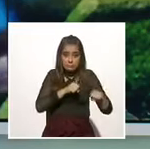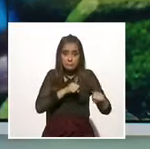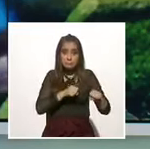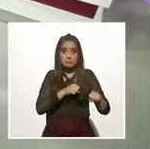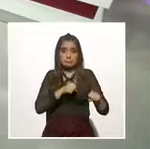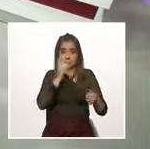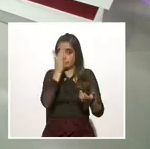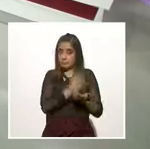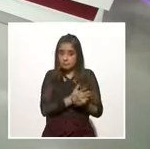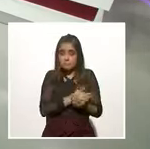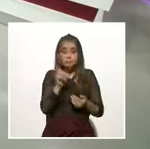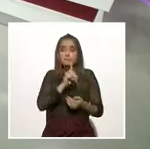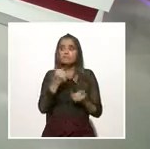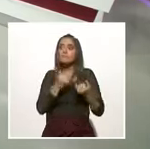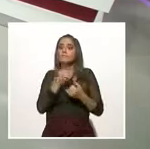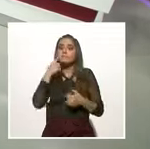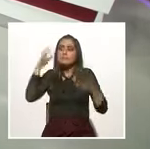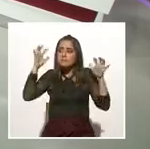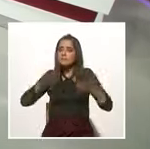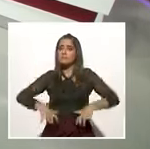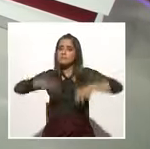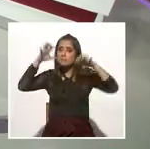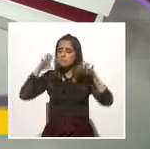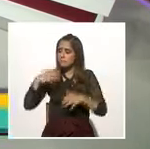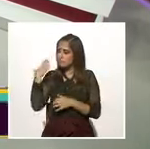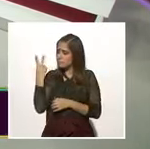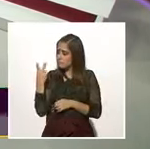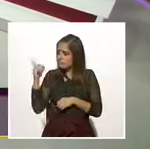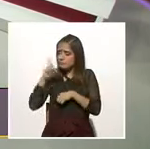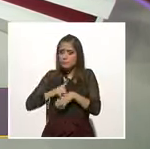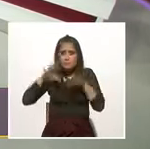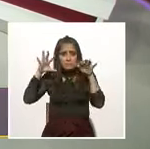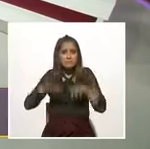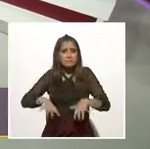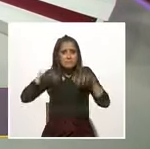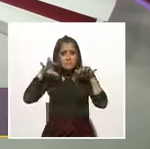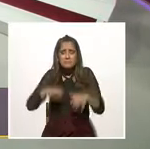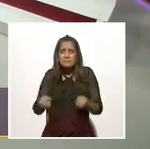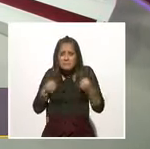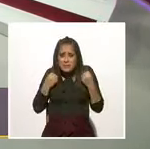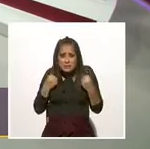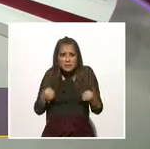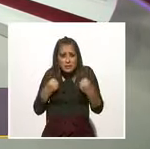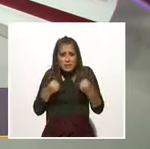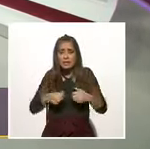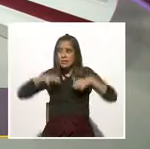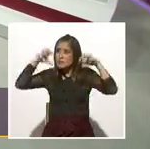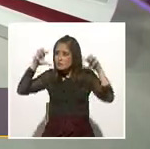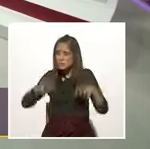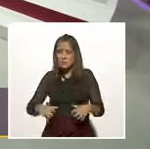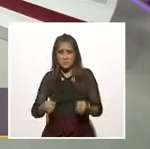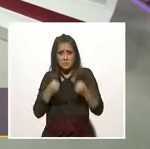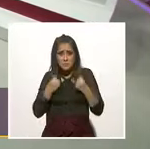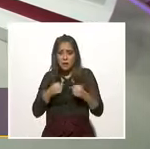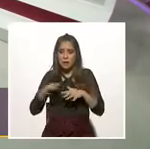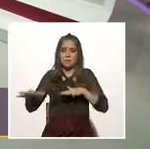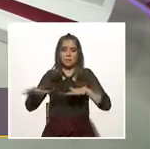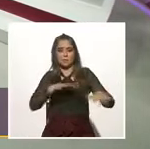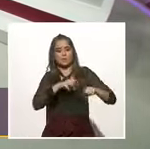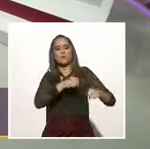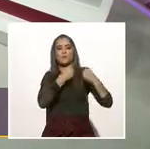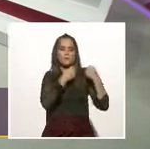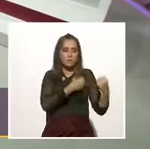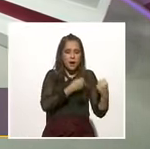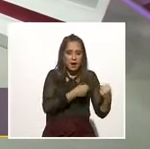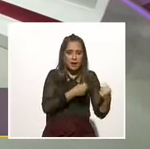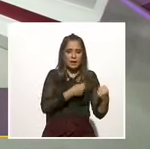visto últimamente, ¿qué tal las lluvias de los últimos días? O sea, ya todo es fuerte. Si llueve, llueve fuerte. Si tiembla, tiembla